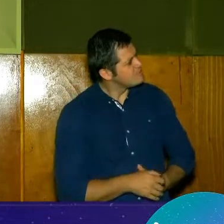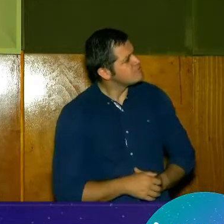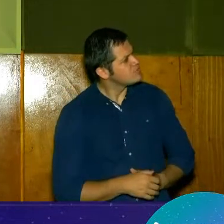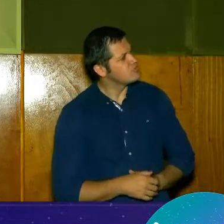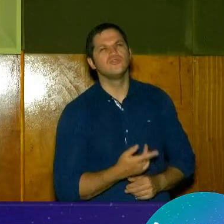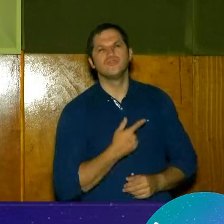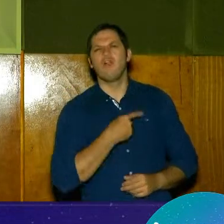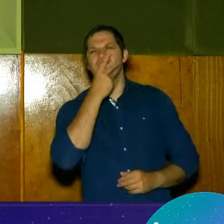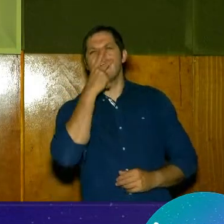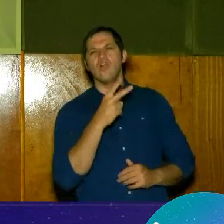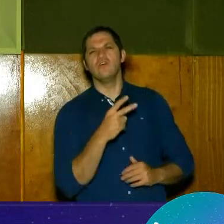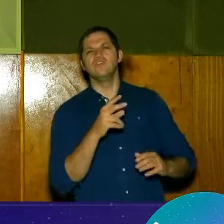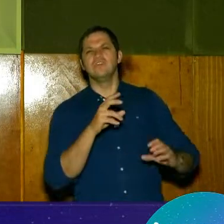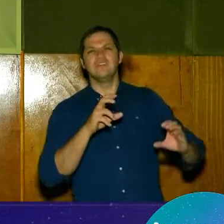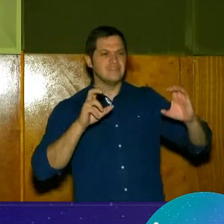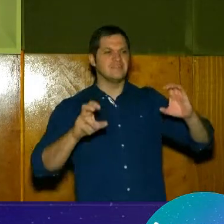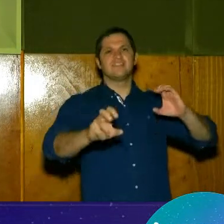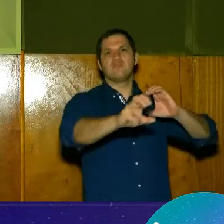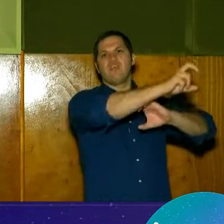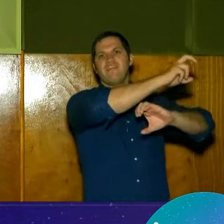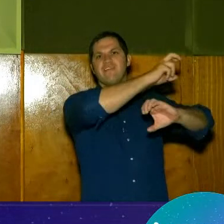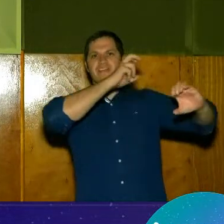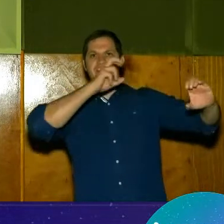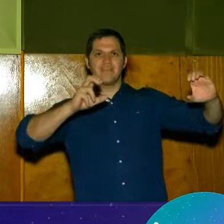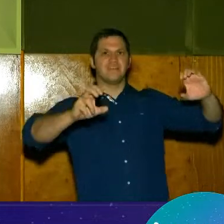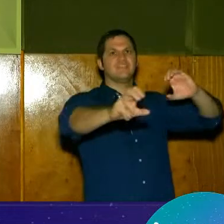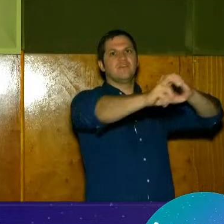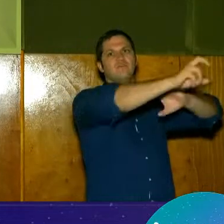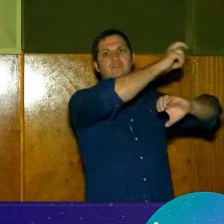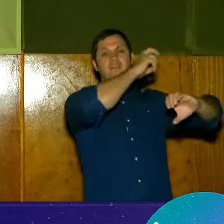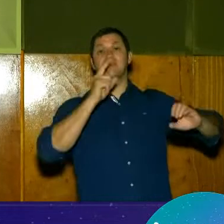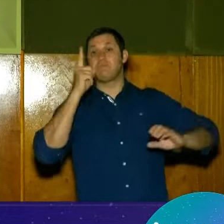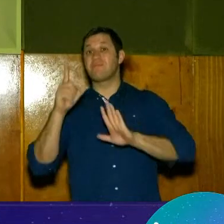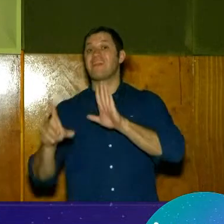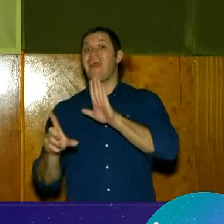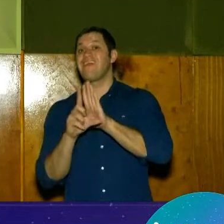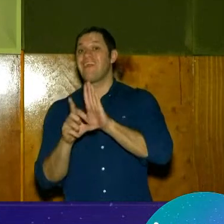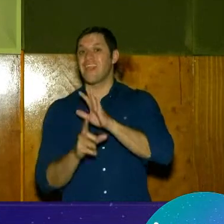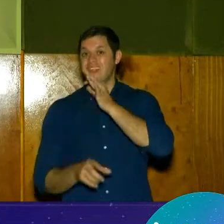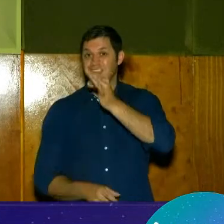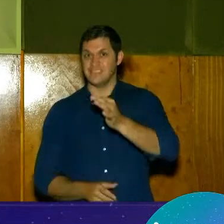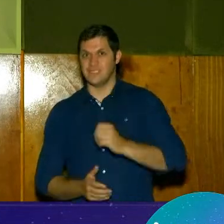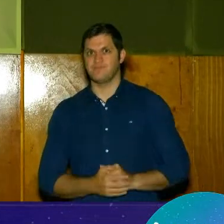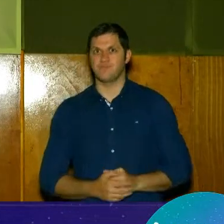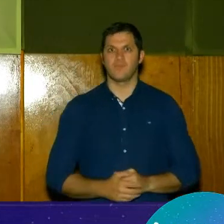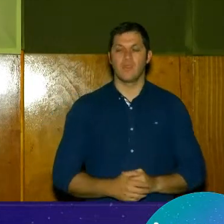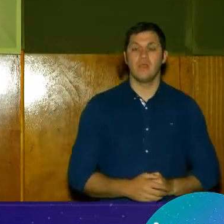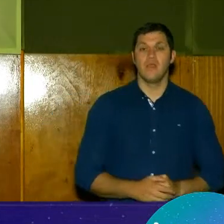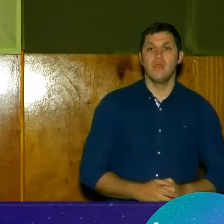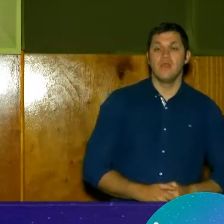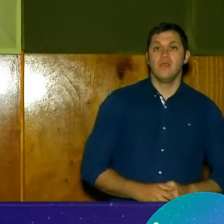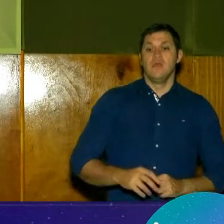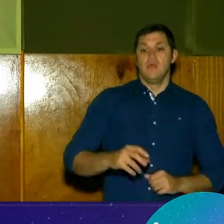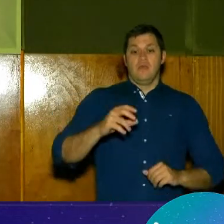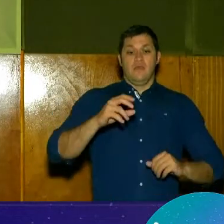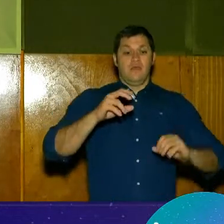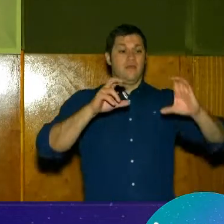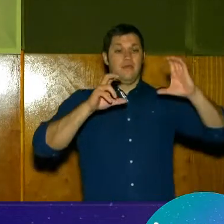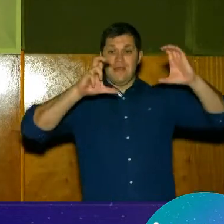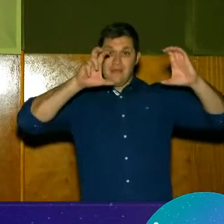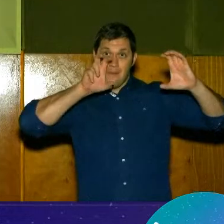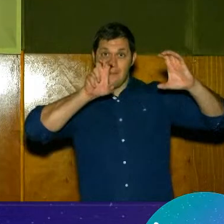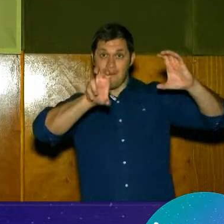todo esto es de observar el cielo como ya yo veo que se mueven los planetas pero si yo lo mirará desde